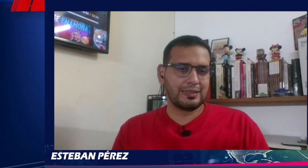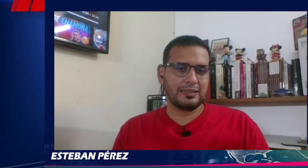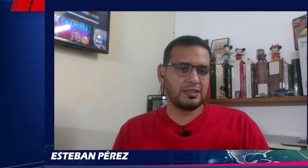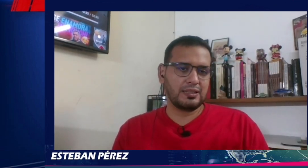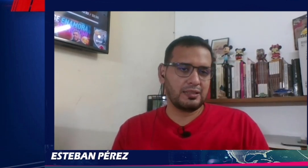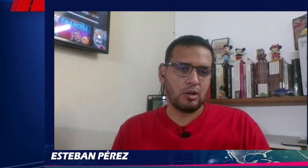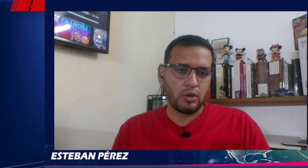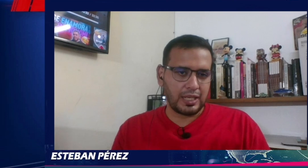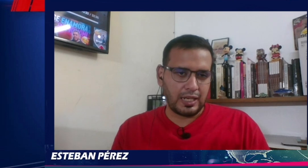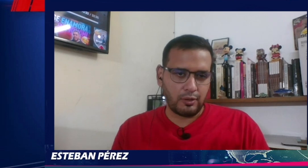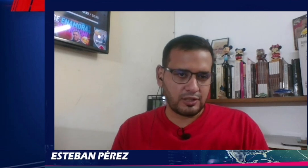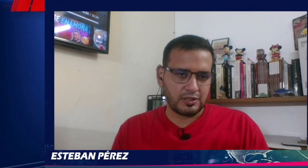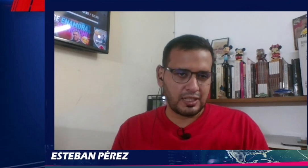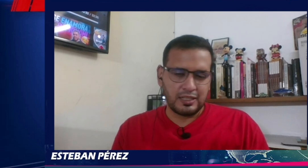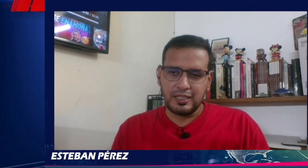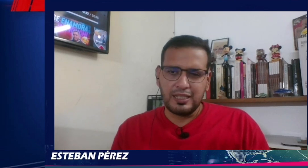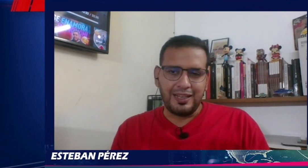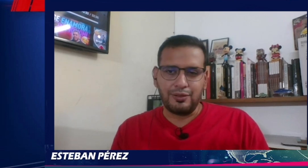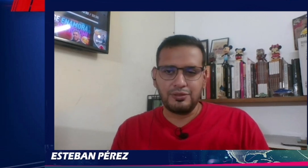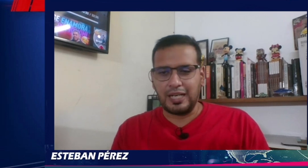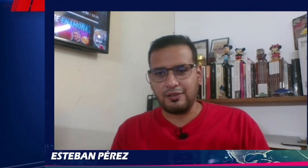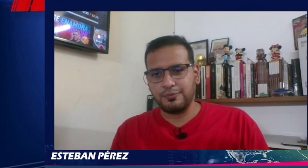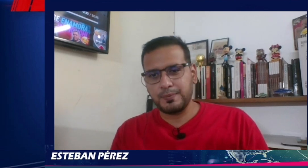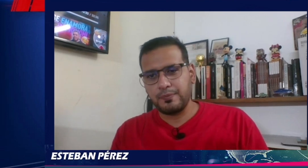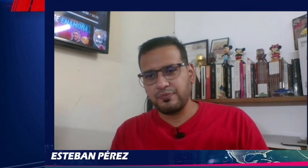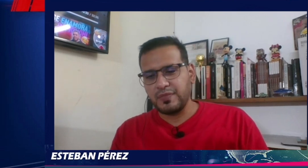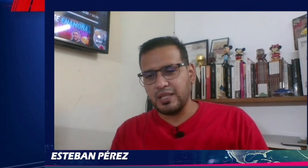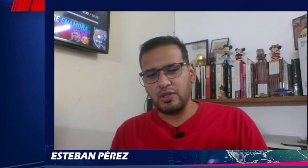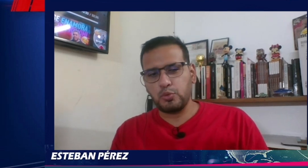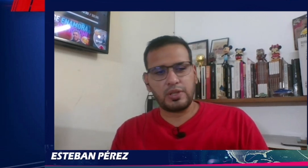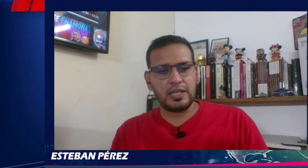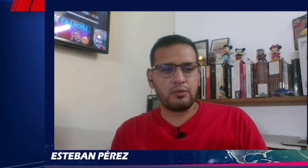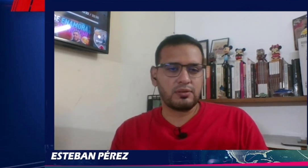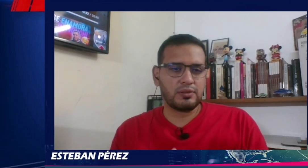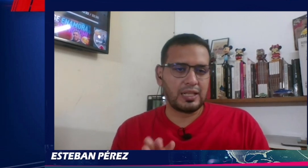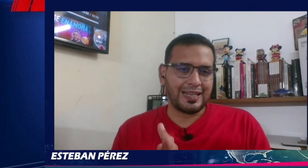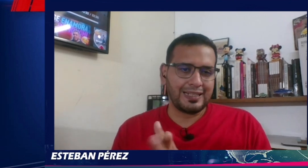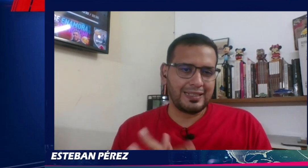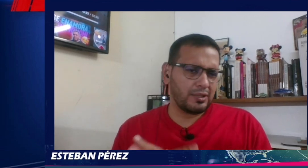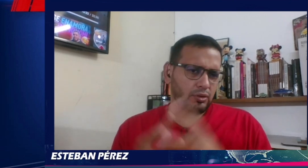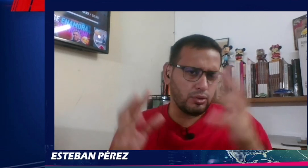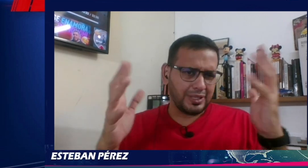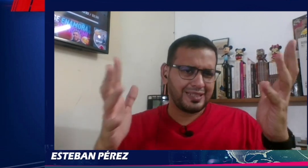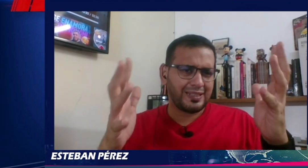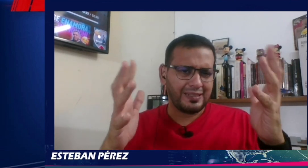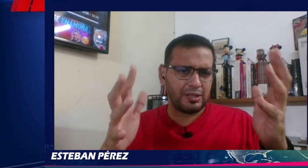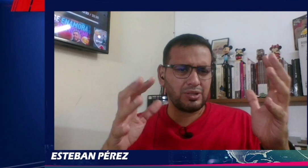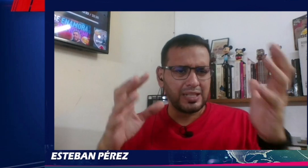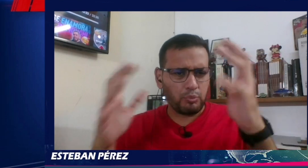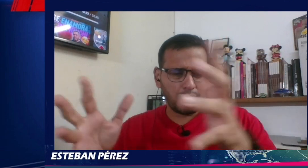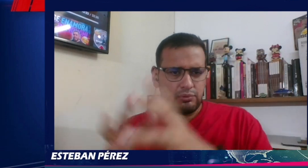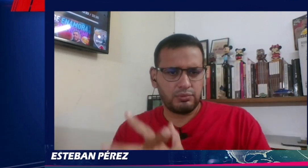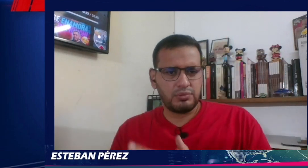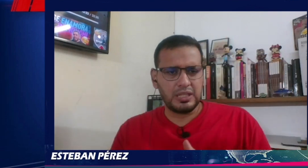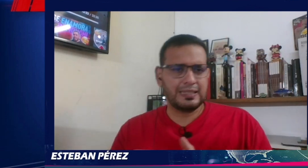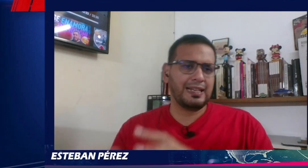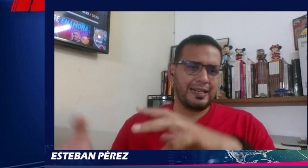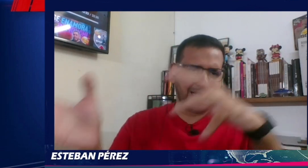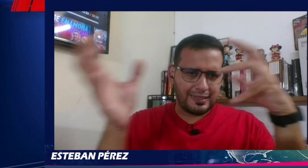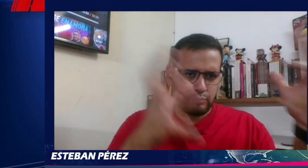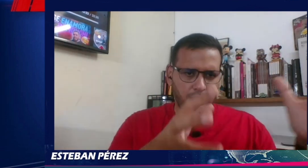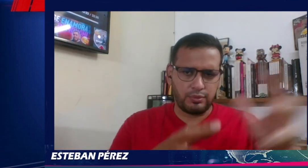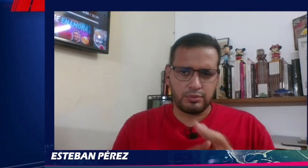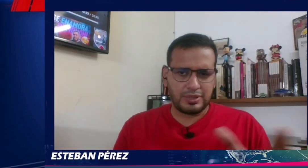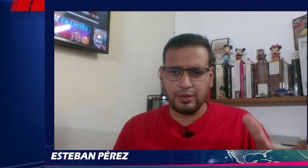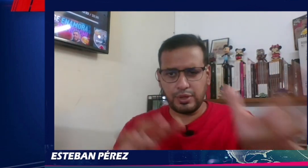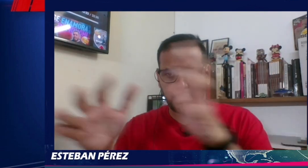gente odie a la 4T, al contrario. Y no es porque la 4T regale el dinero, no, ese dinero es del pueblo y se